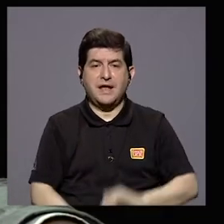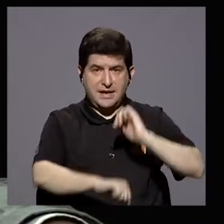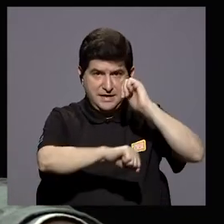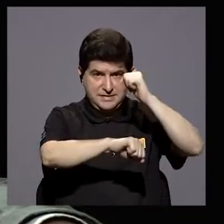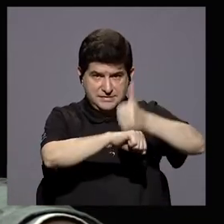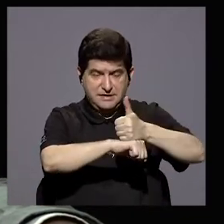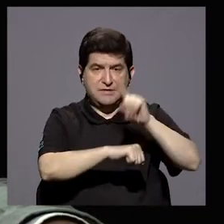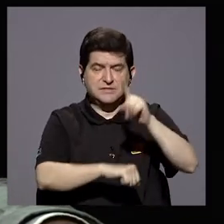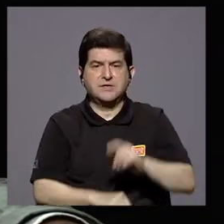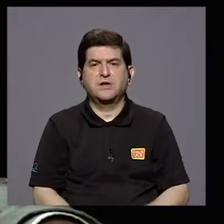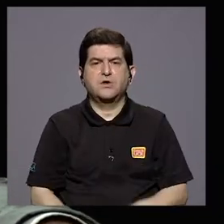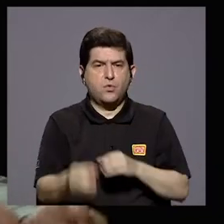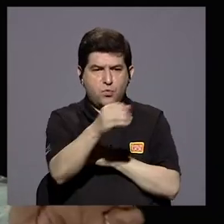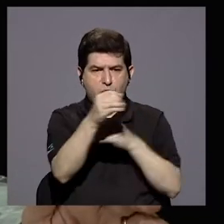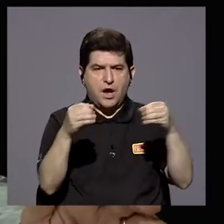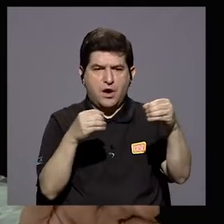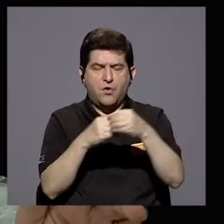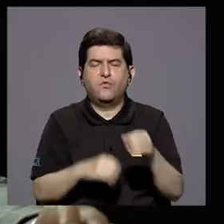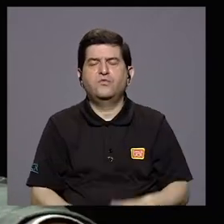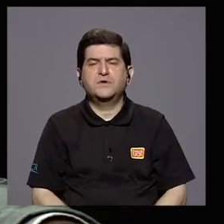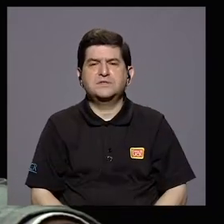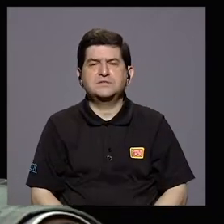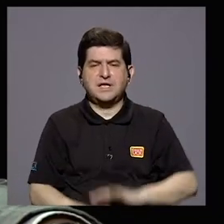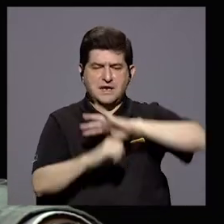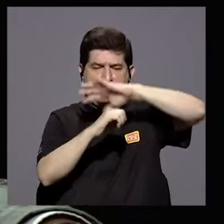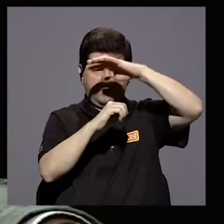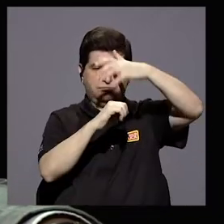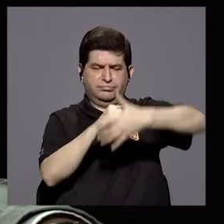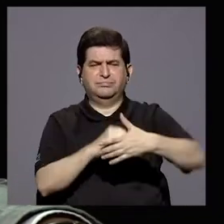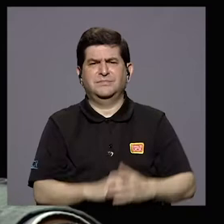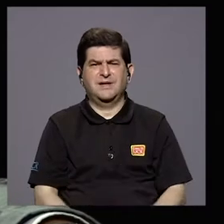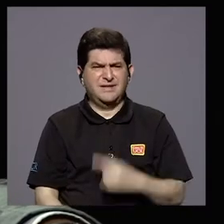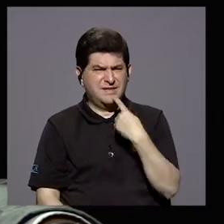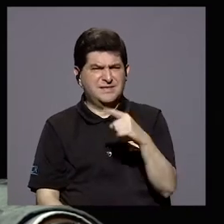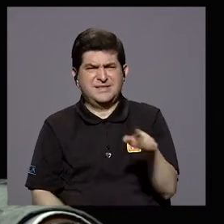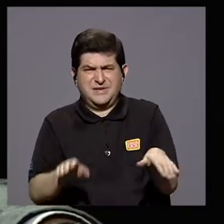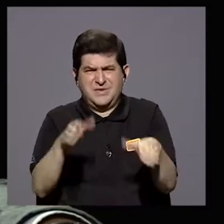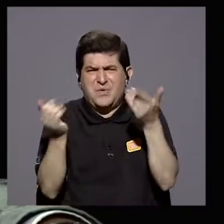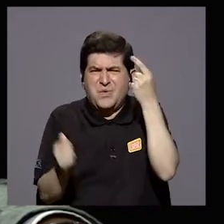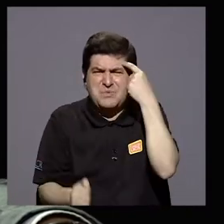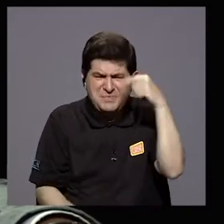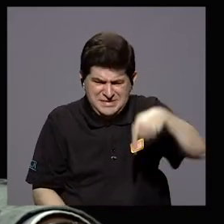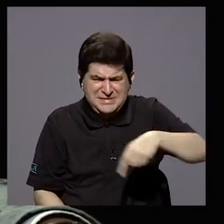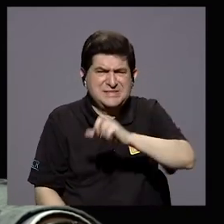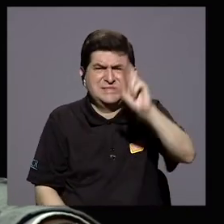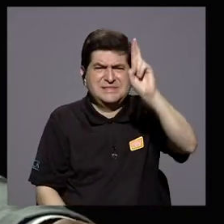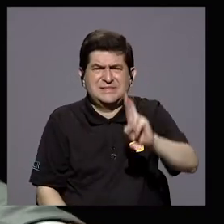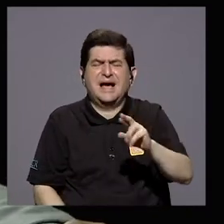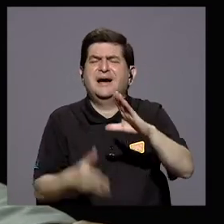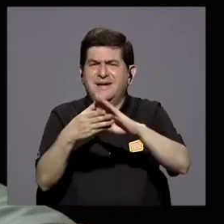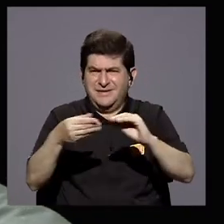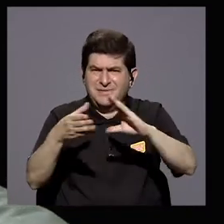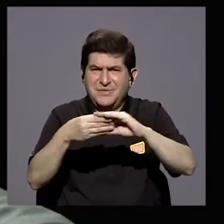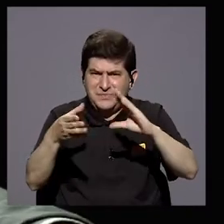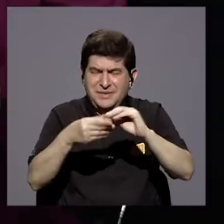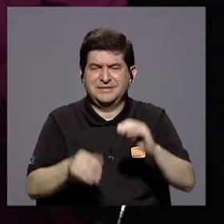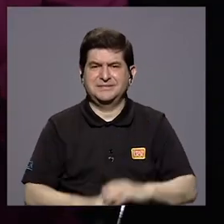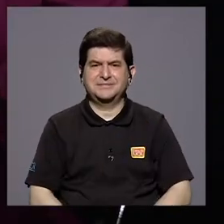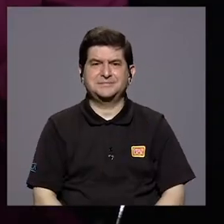una agencia espacial. Cualquier persona diría, doña Aida, ¿cómo se les ocurre esto acá en Costa Rica? Coméntenos un poquito al respecto.